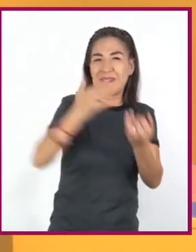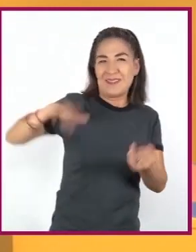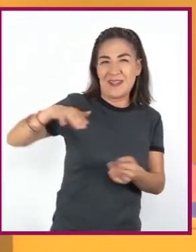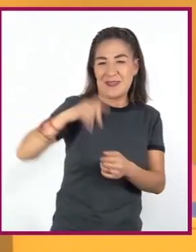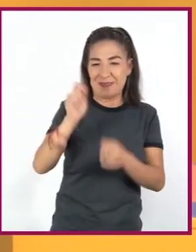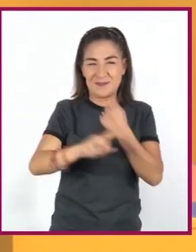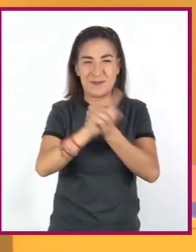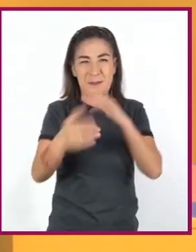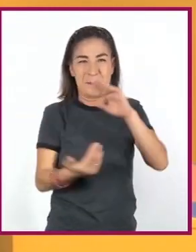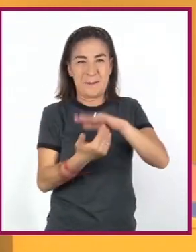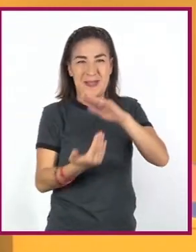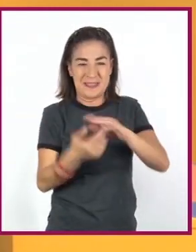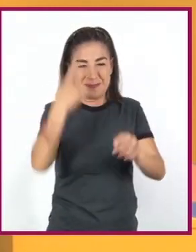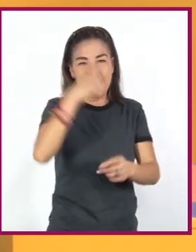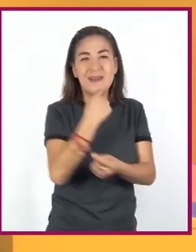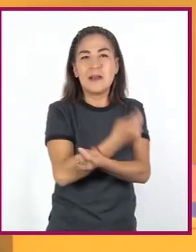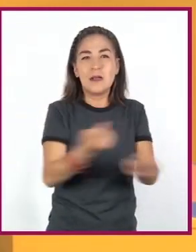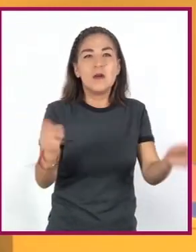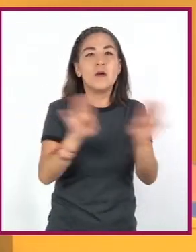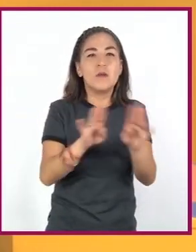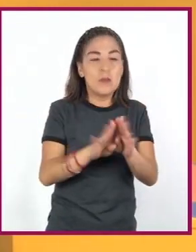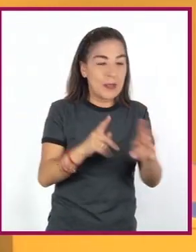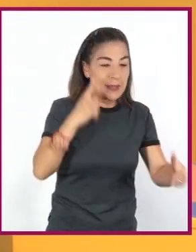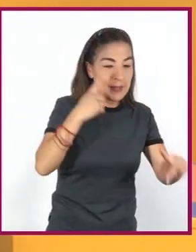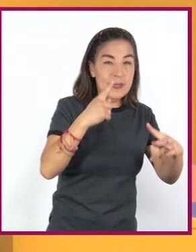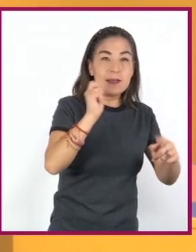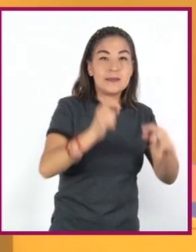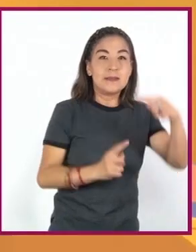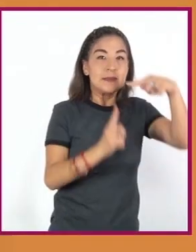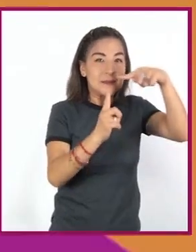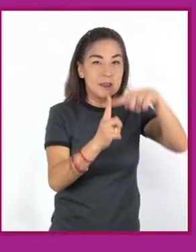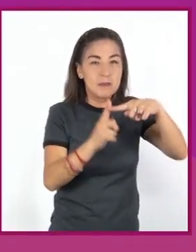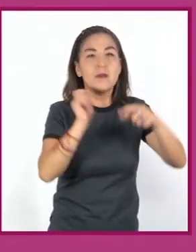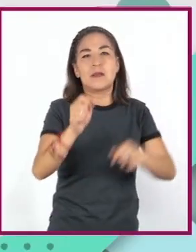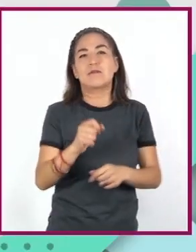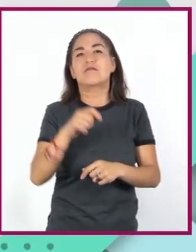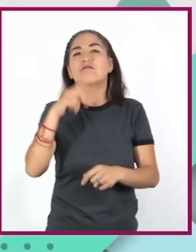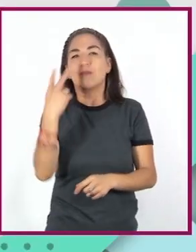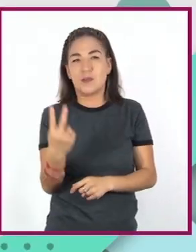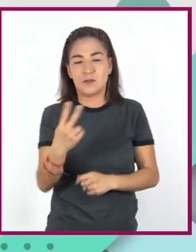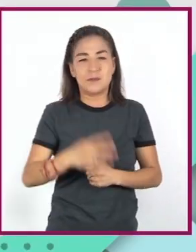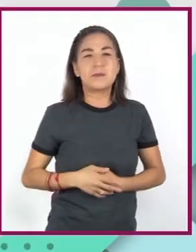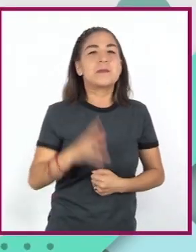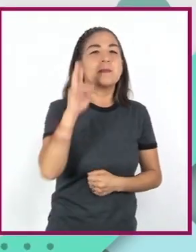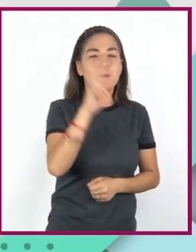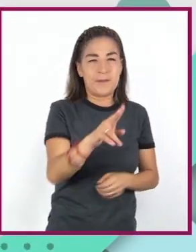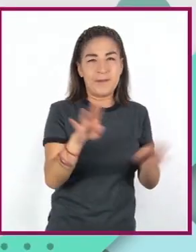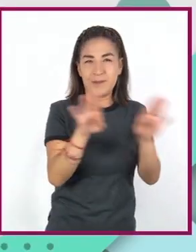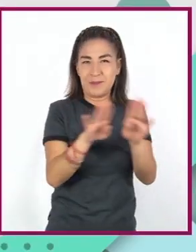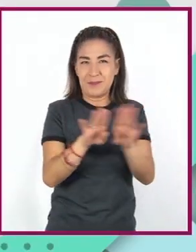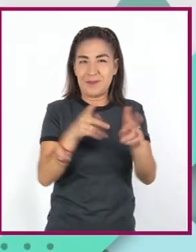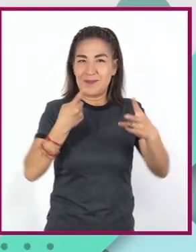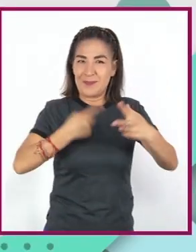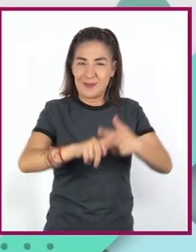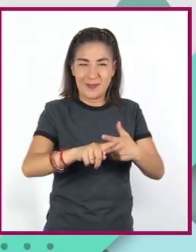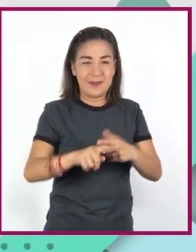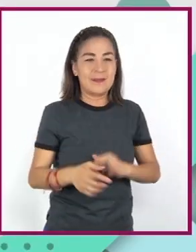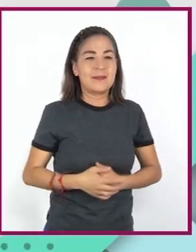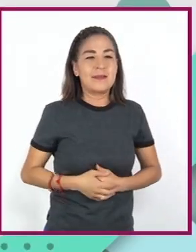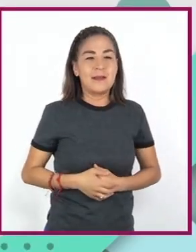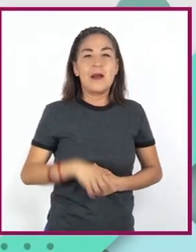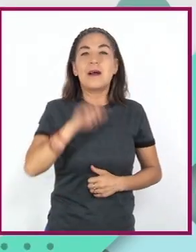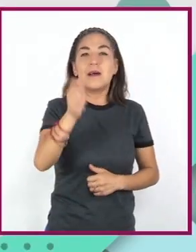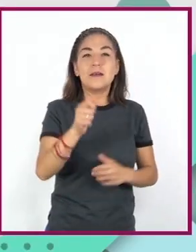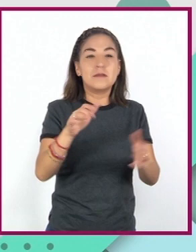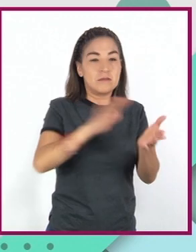el perímetro por la apotema y dividiendo el resultado entre 2. Comencemos entonces con el perímetro de la